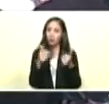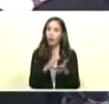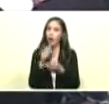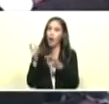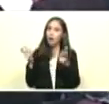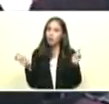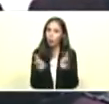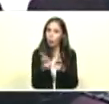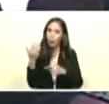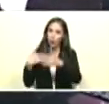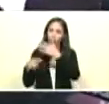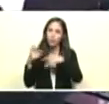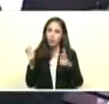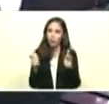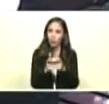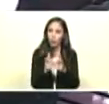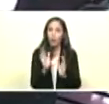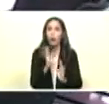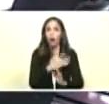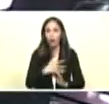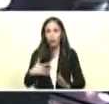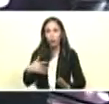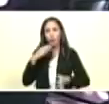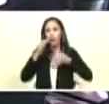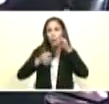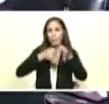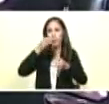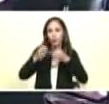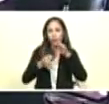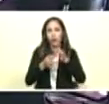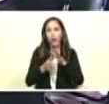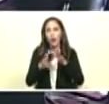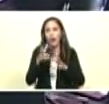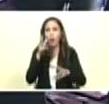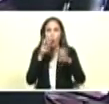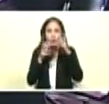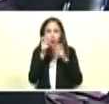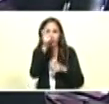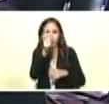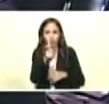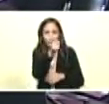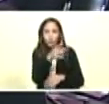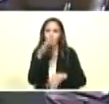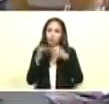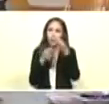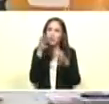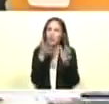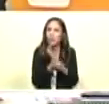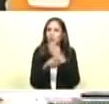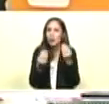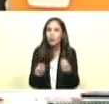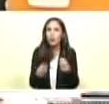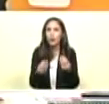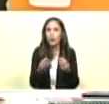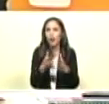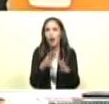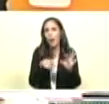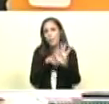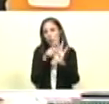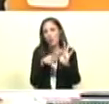explicara a los oyentes venezolanos y más allá de nuestras fronteras a través de las redes sociales lo que